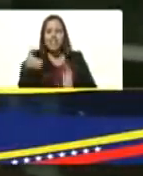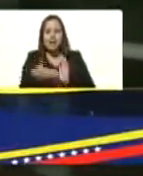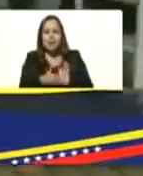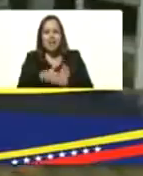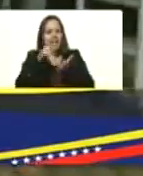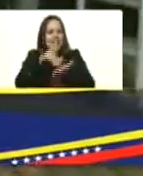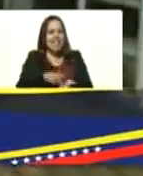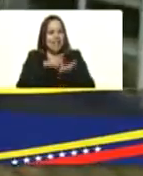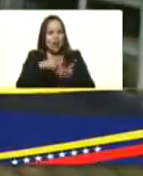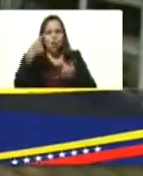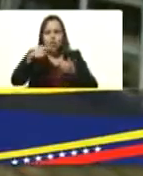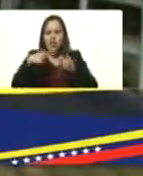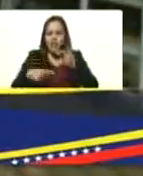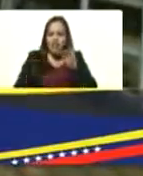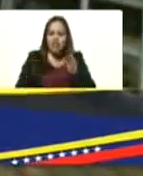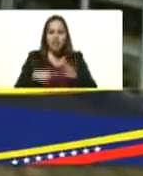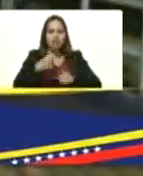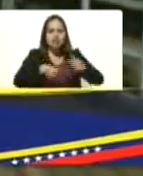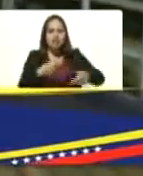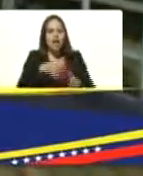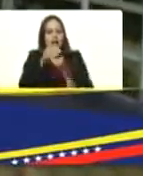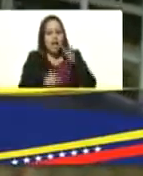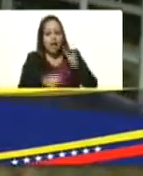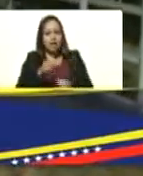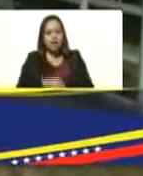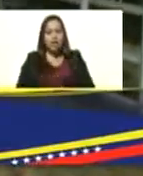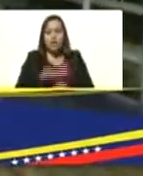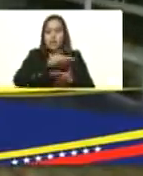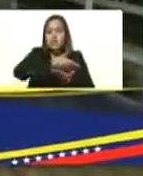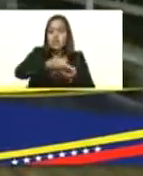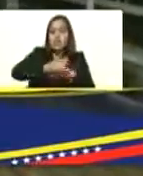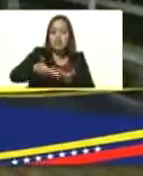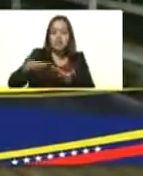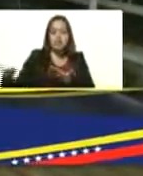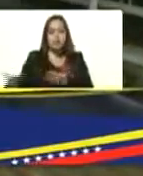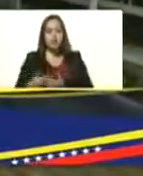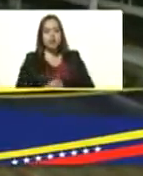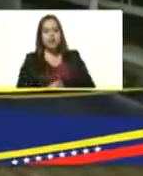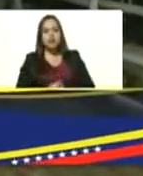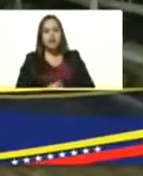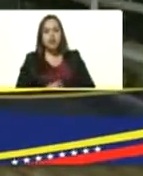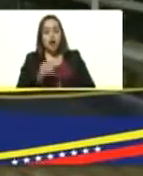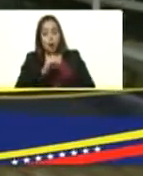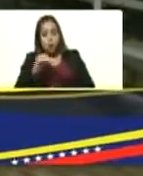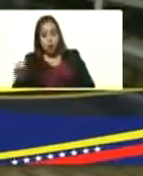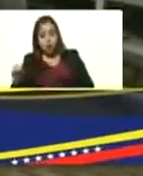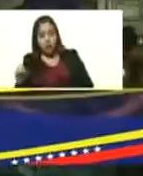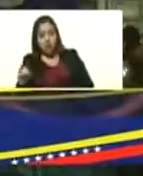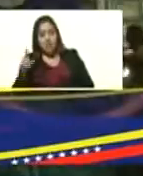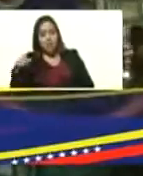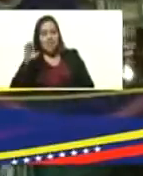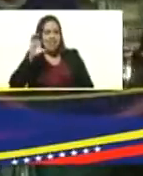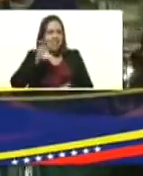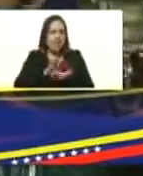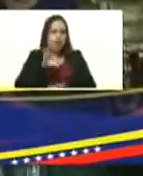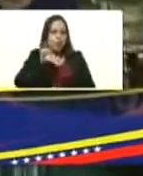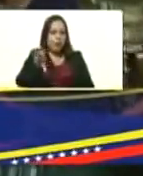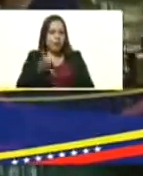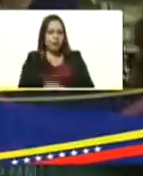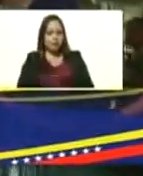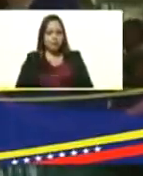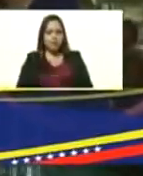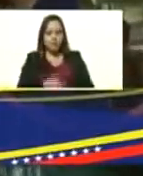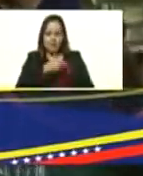generales semanalmente en los cuales se distribuyen en parte del oriente y parte del centro del país presidente